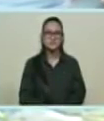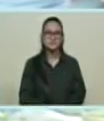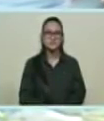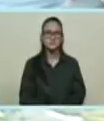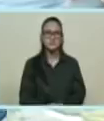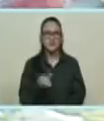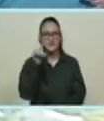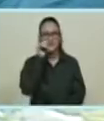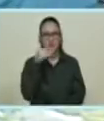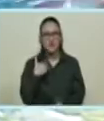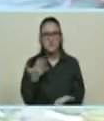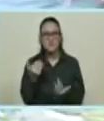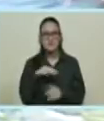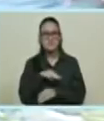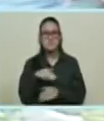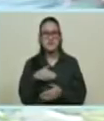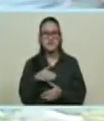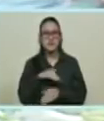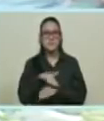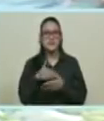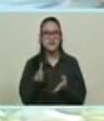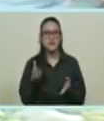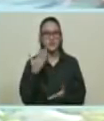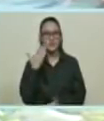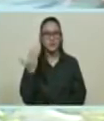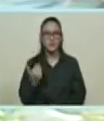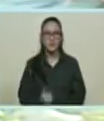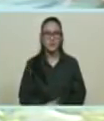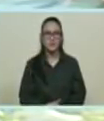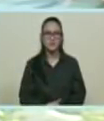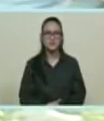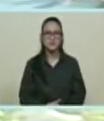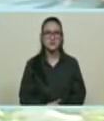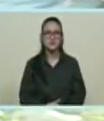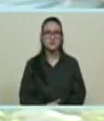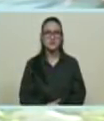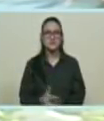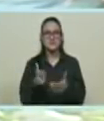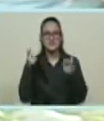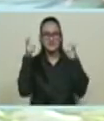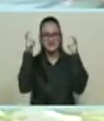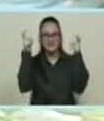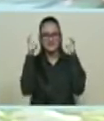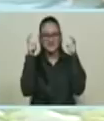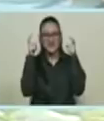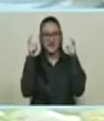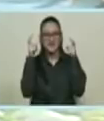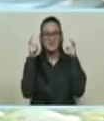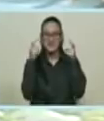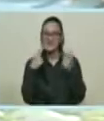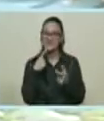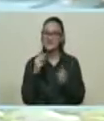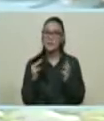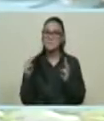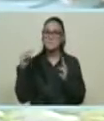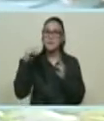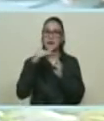El video que le pedí al ministro, cuando el comandante Chávez coloca la meta.